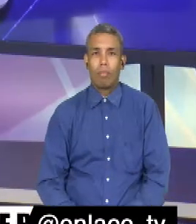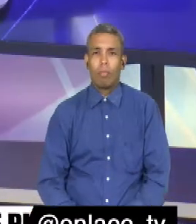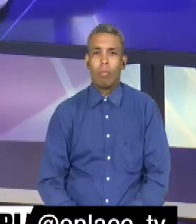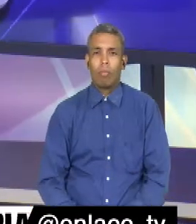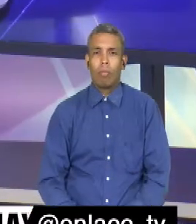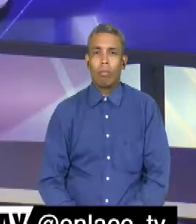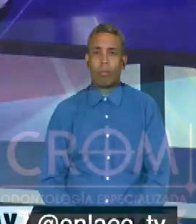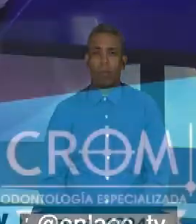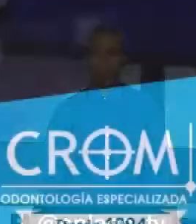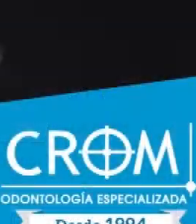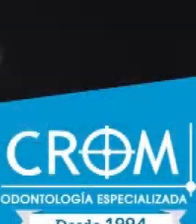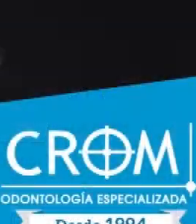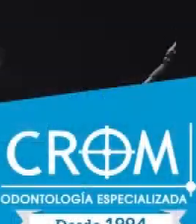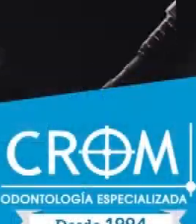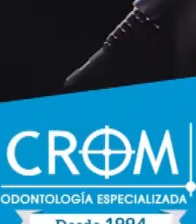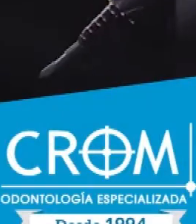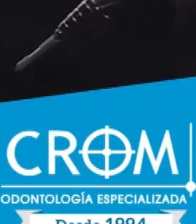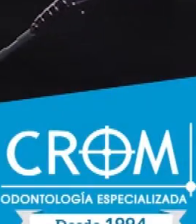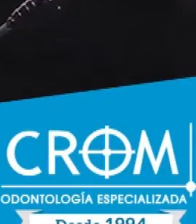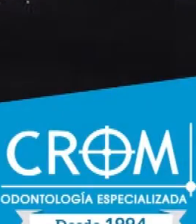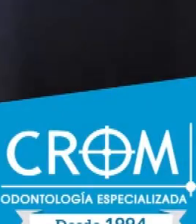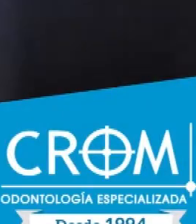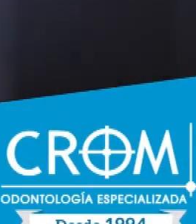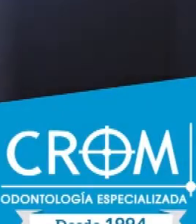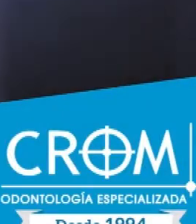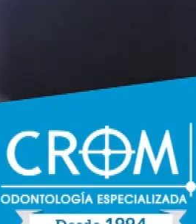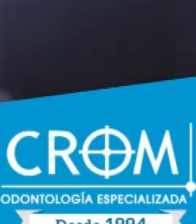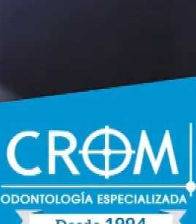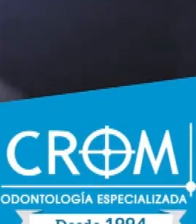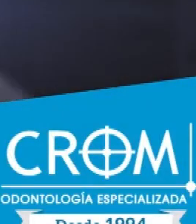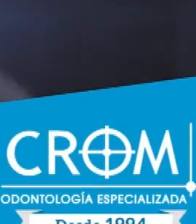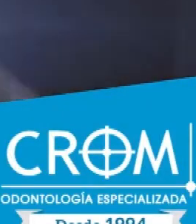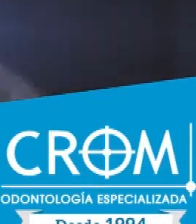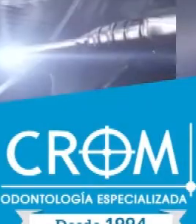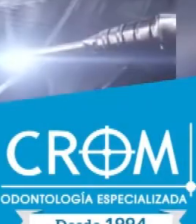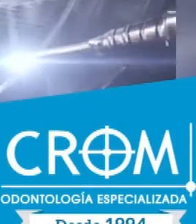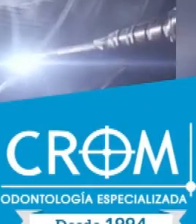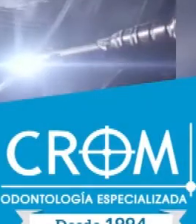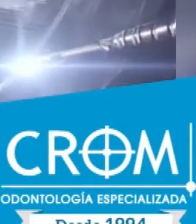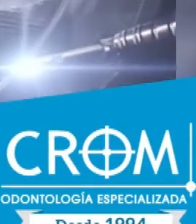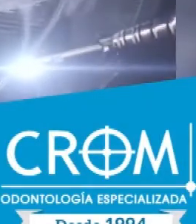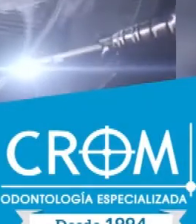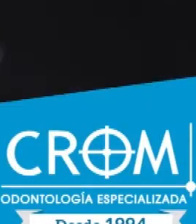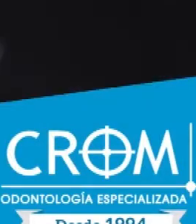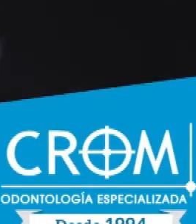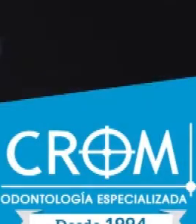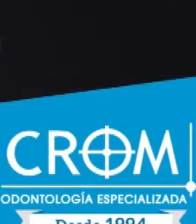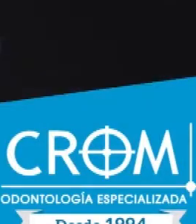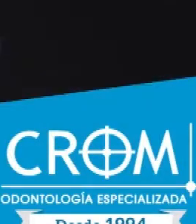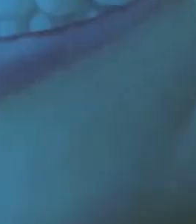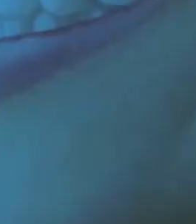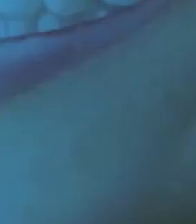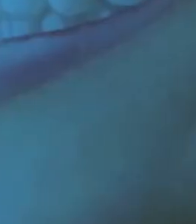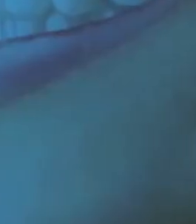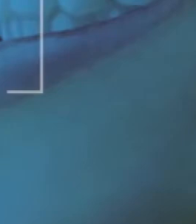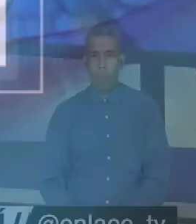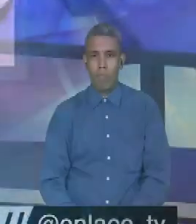Invisalign, ortodoncia invisible, resultados muy visibles. Luce tu sonrisa, no tus brackets. Chrome, odontología especializada.